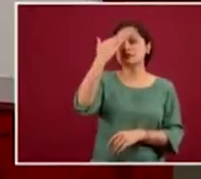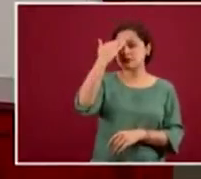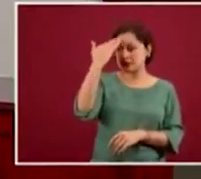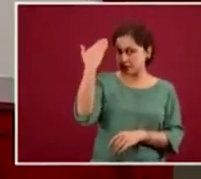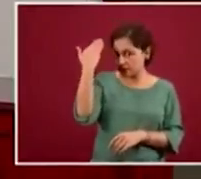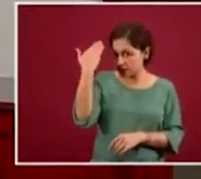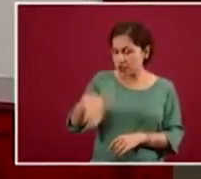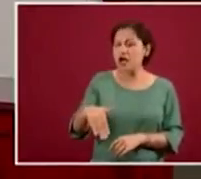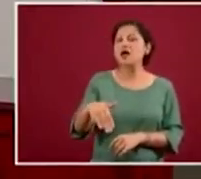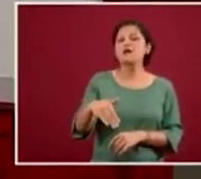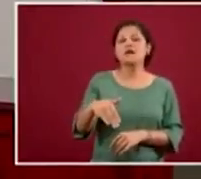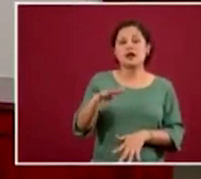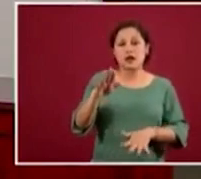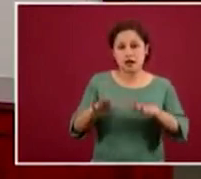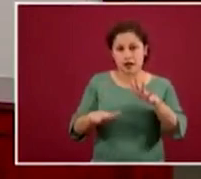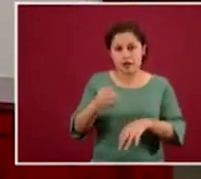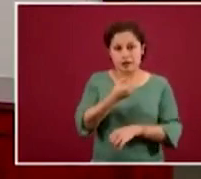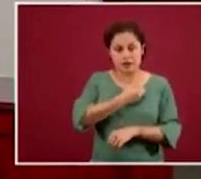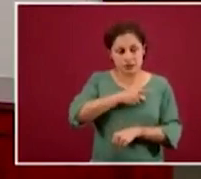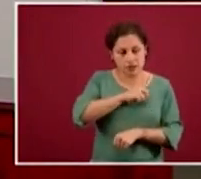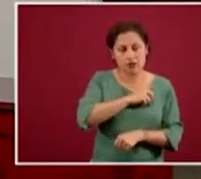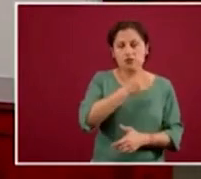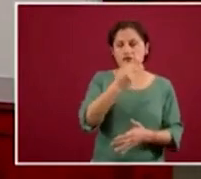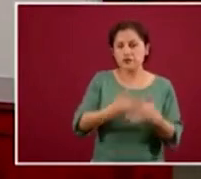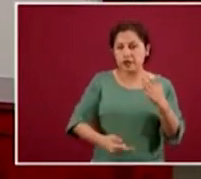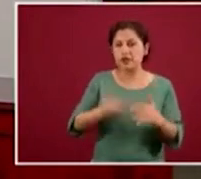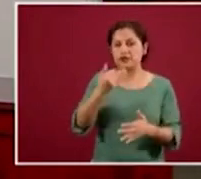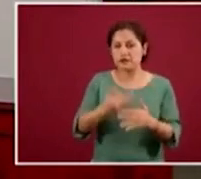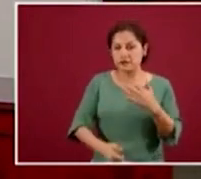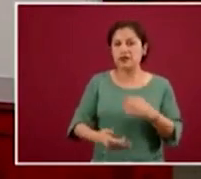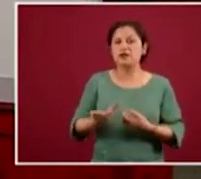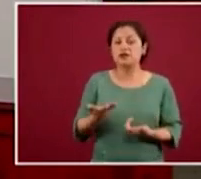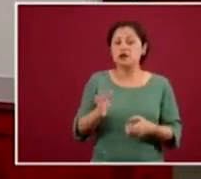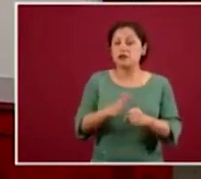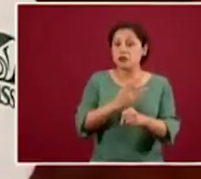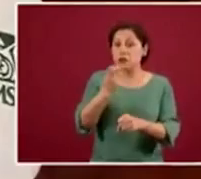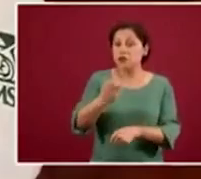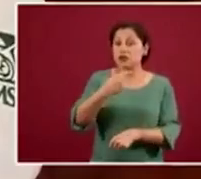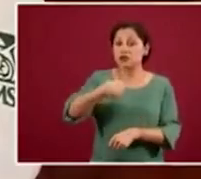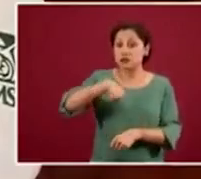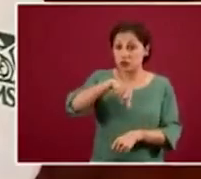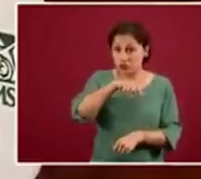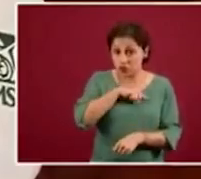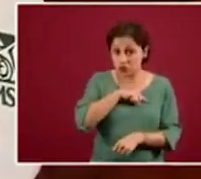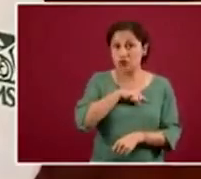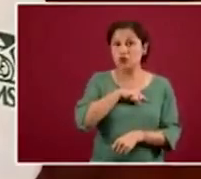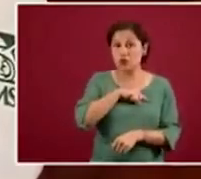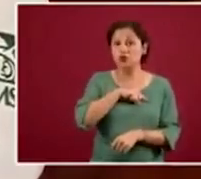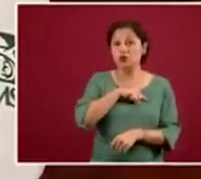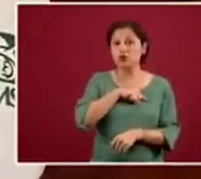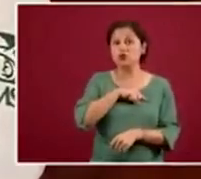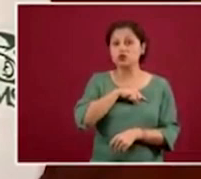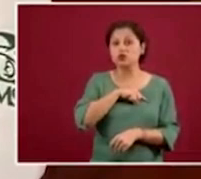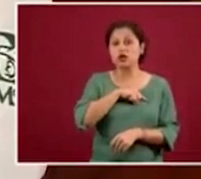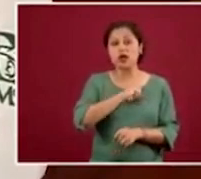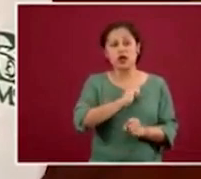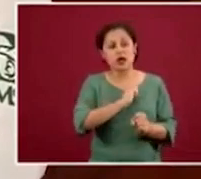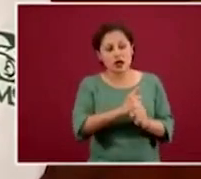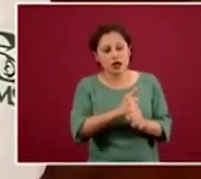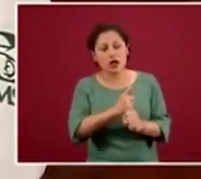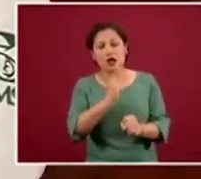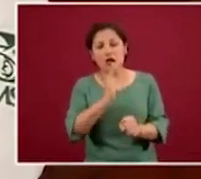a aquellos que desarrollen la enfermedad y estén en él tratando pacientes como riesgos de trabajo